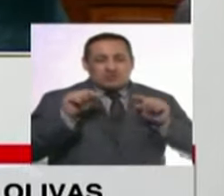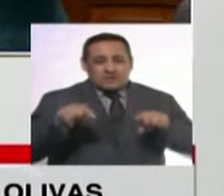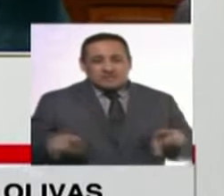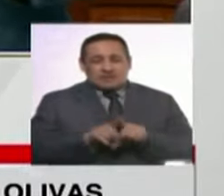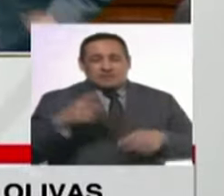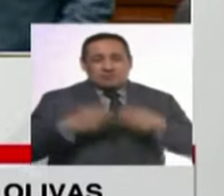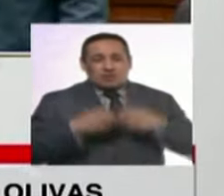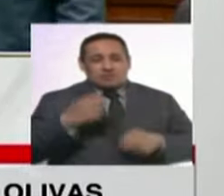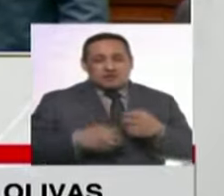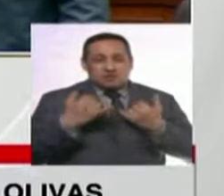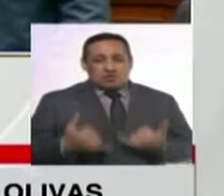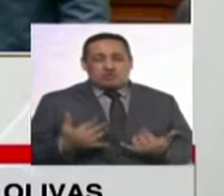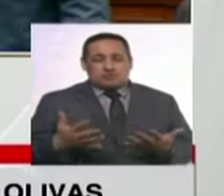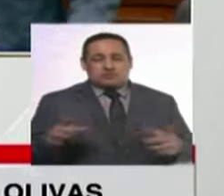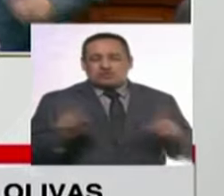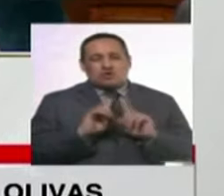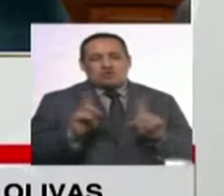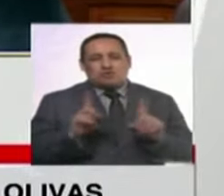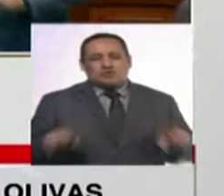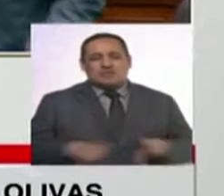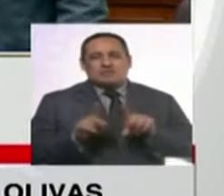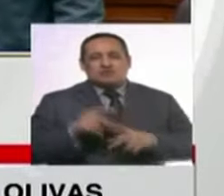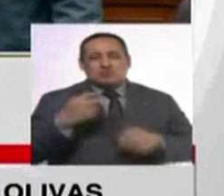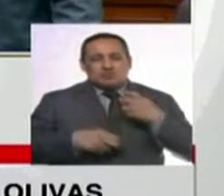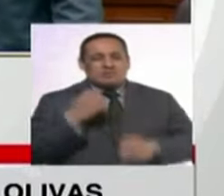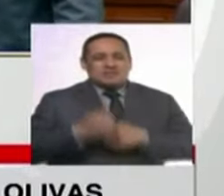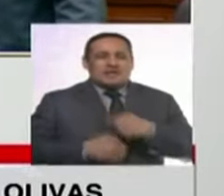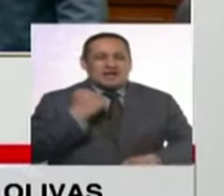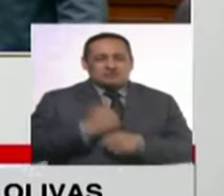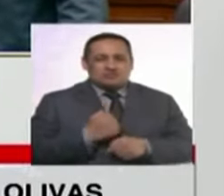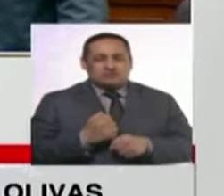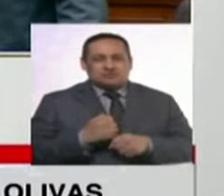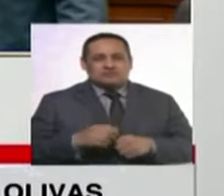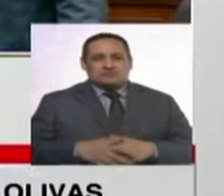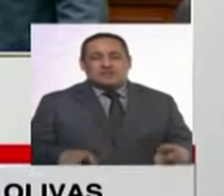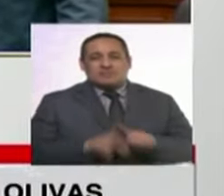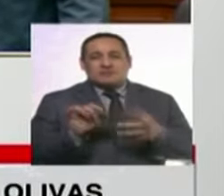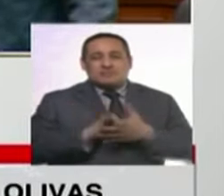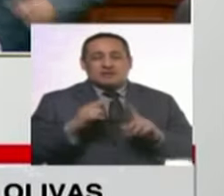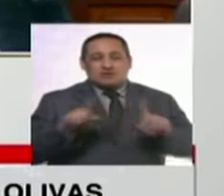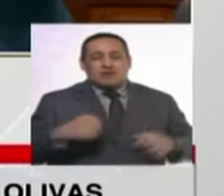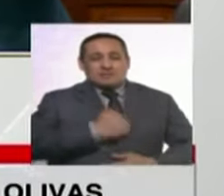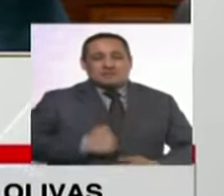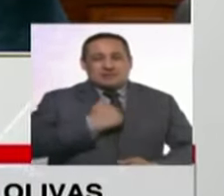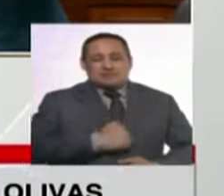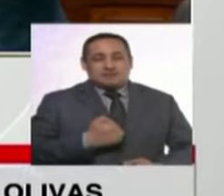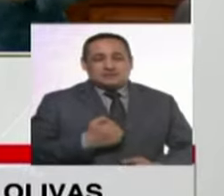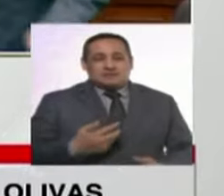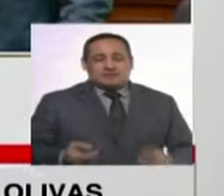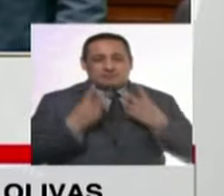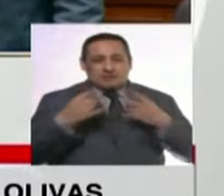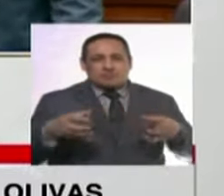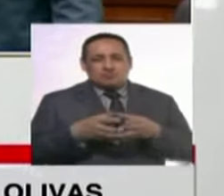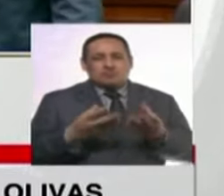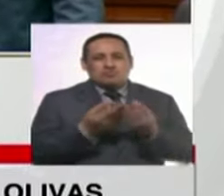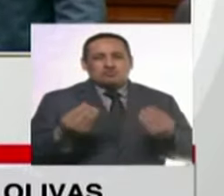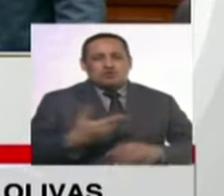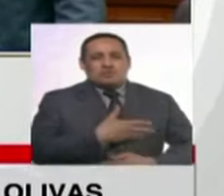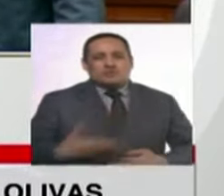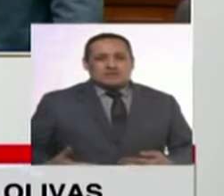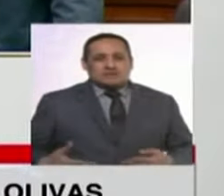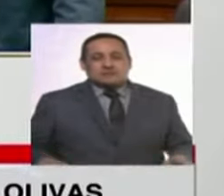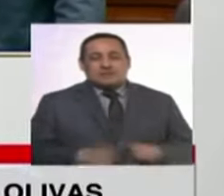es ese problema es de hoy no puede ser cierto problema es de años de décadas pero lamentablemente los gobernantes